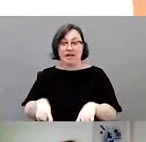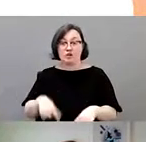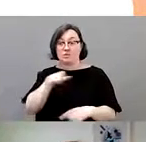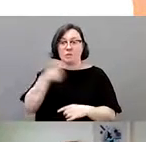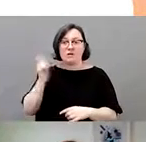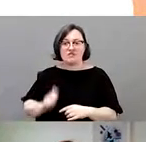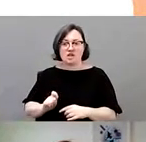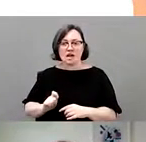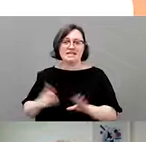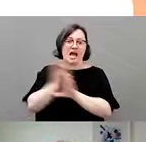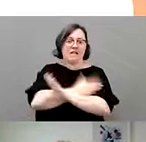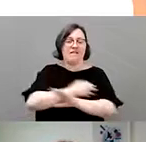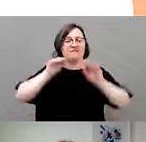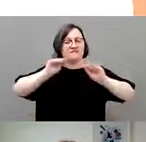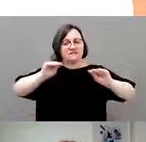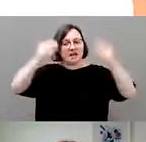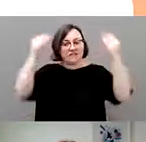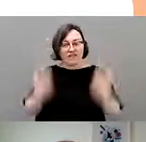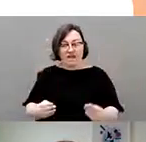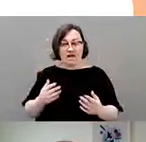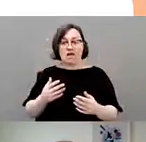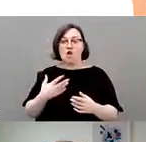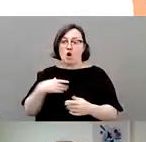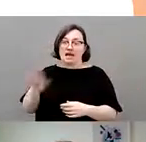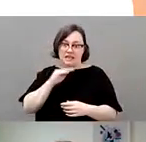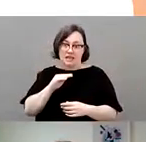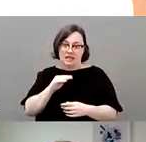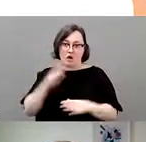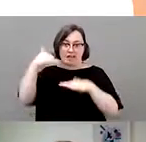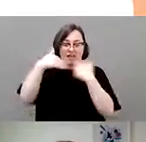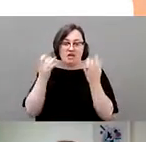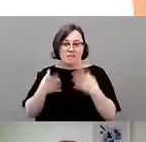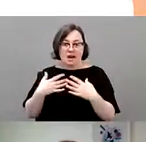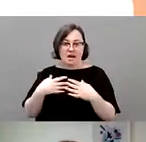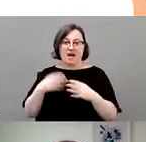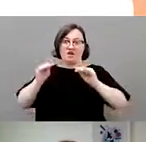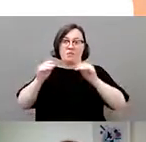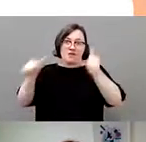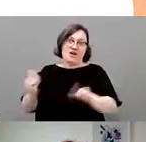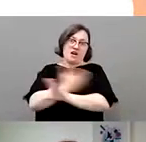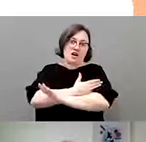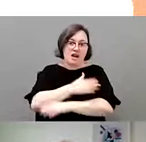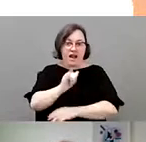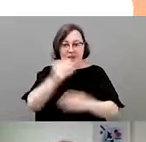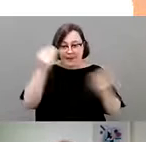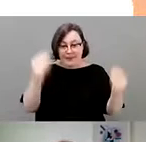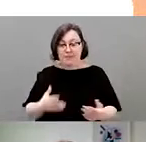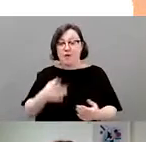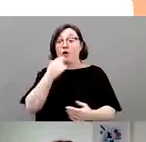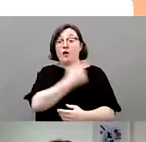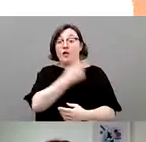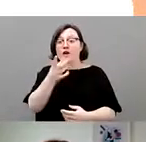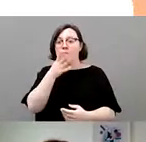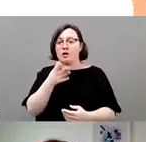estén bien formados, bueno, entiendo que los que atienden en atención temprana deben estarlo, pero Lo digo porque, claro,